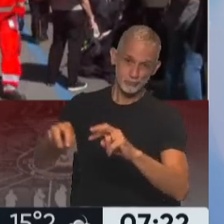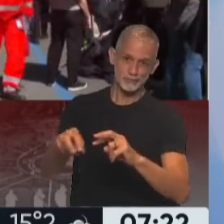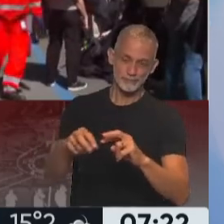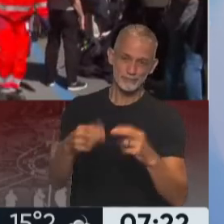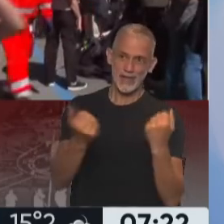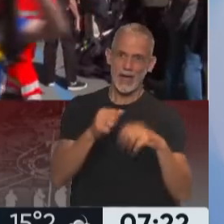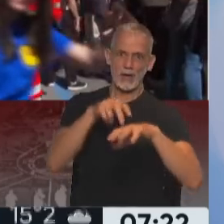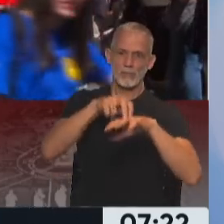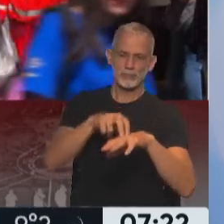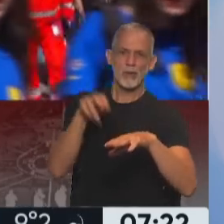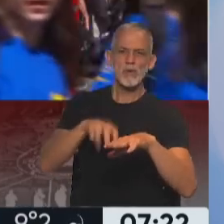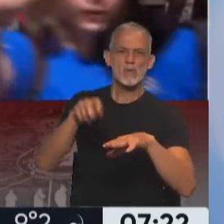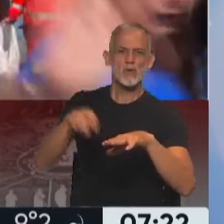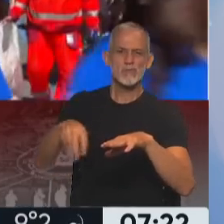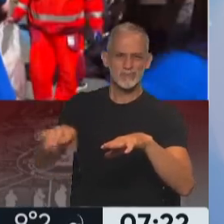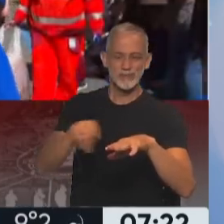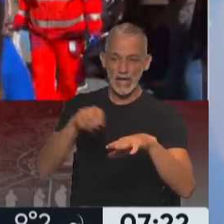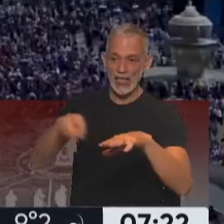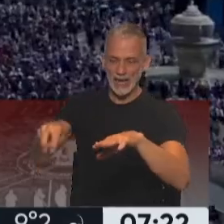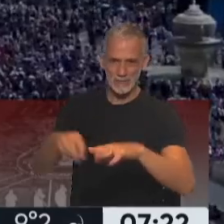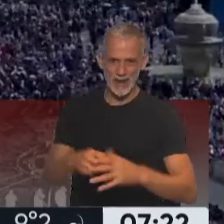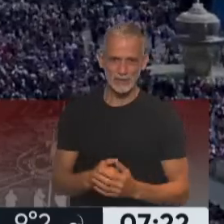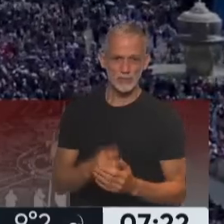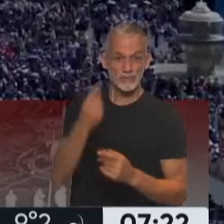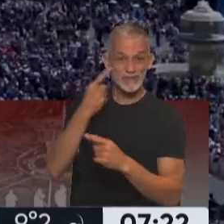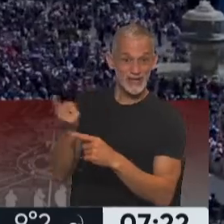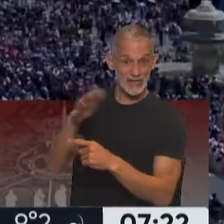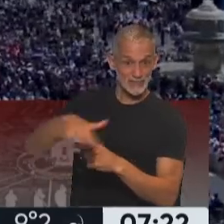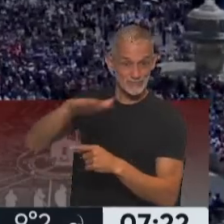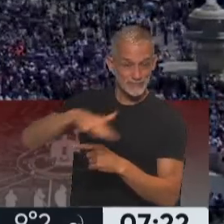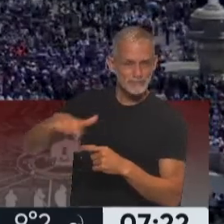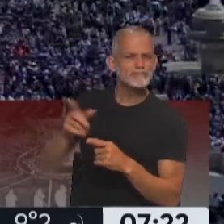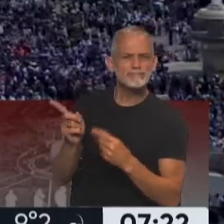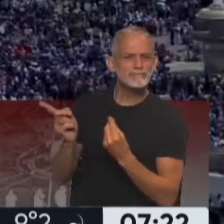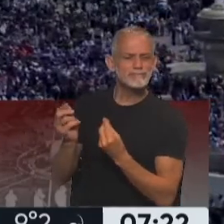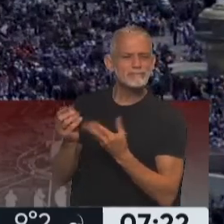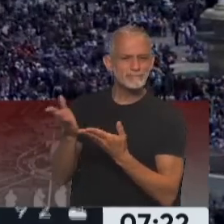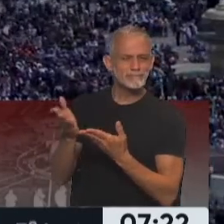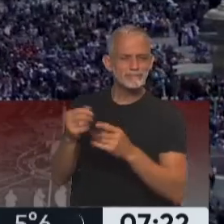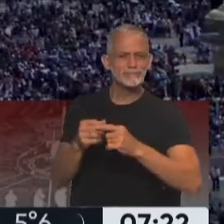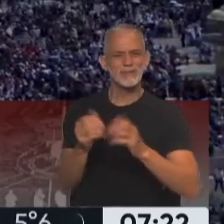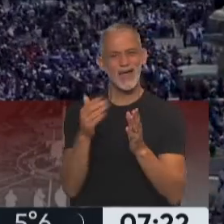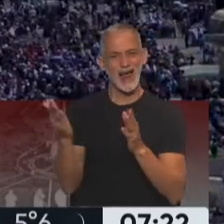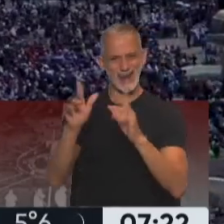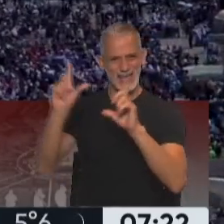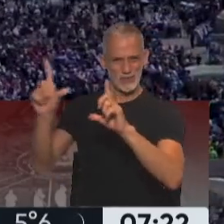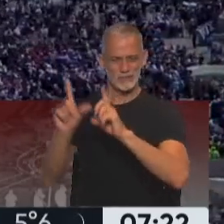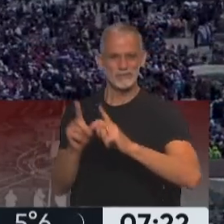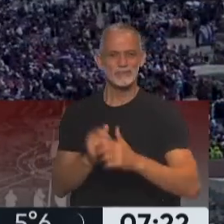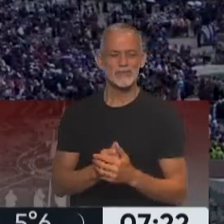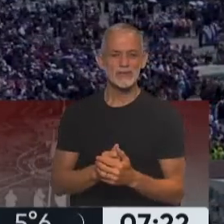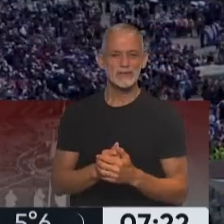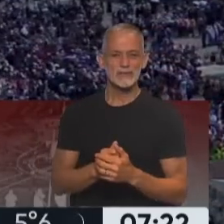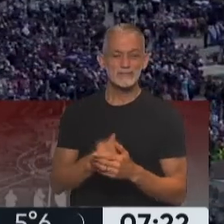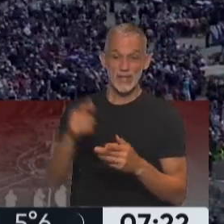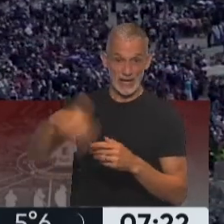mucha gente irá va a ir caminando. paso de hombre, Sí, obviamente no va a ir rápido. Mirá la zona que no sé si es Vía Merulana, eso que estábamos viendo ahí al lado de la Santa María la Mayor,